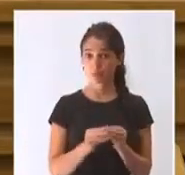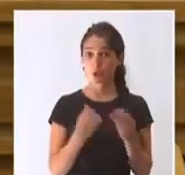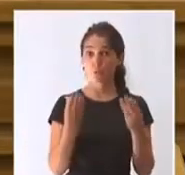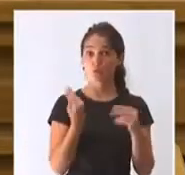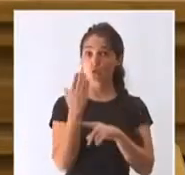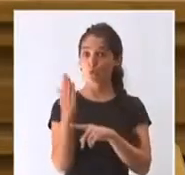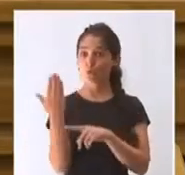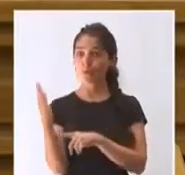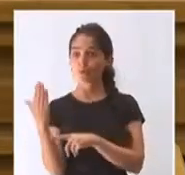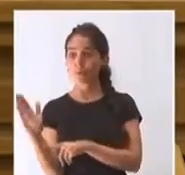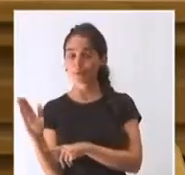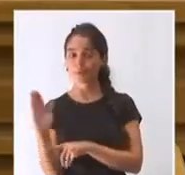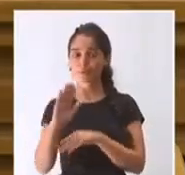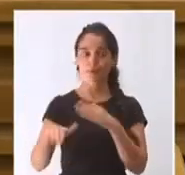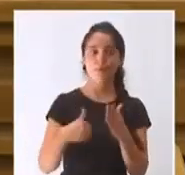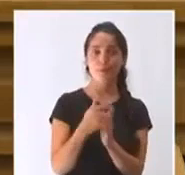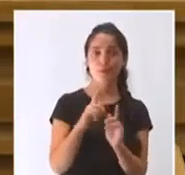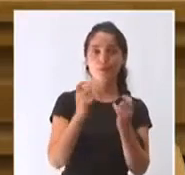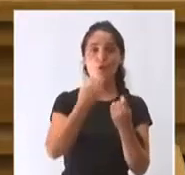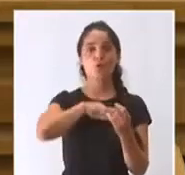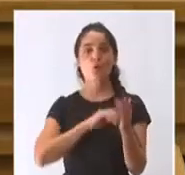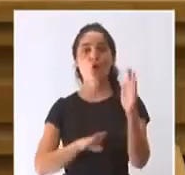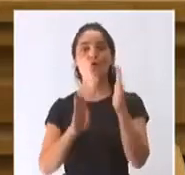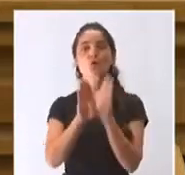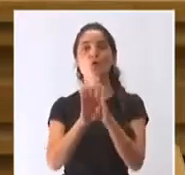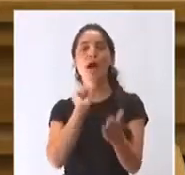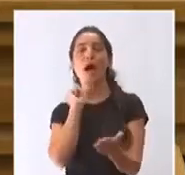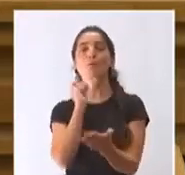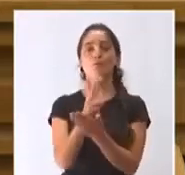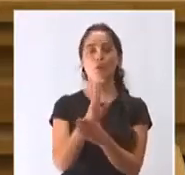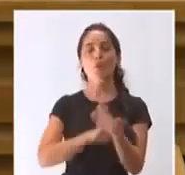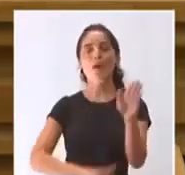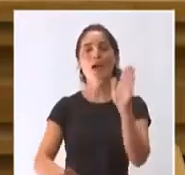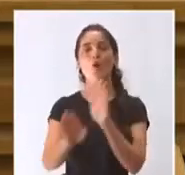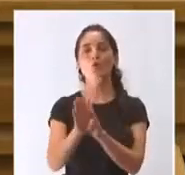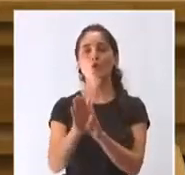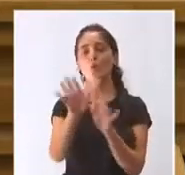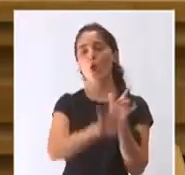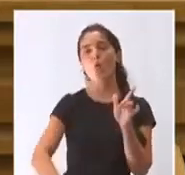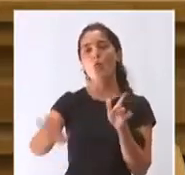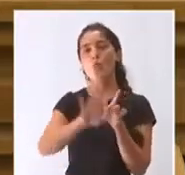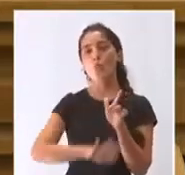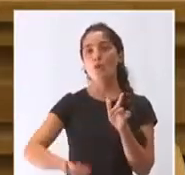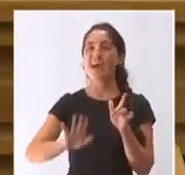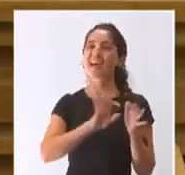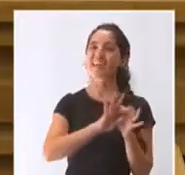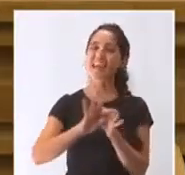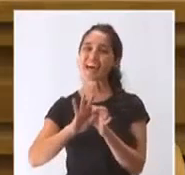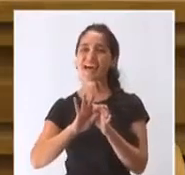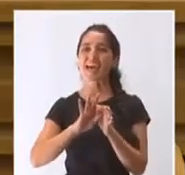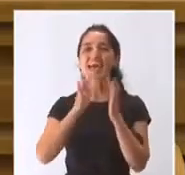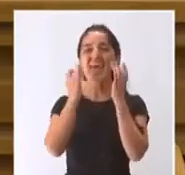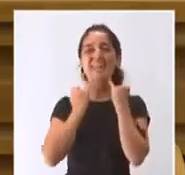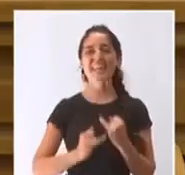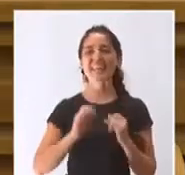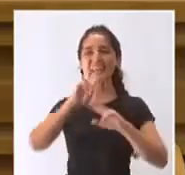nos van a seguir llegando a apostar por ser la gran potencia que somos en materia de energía renovable la potencia instalada